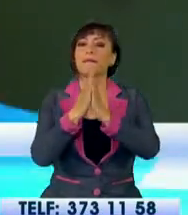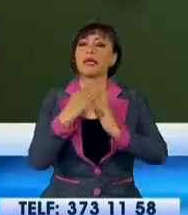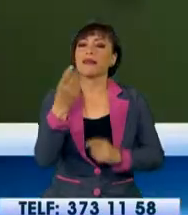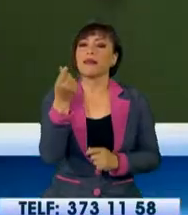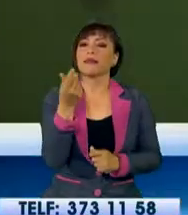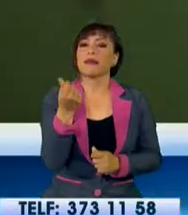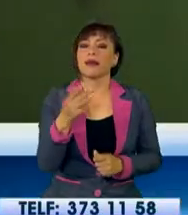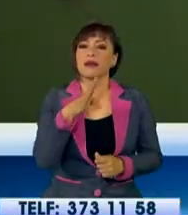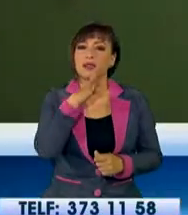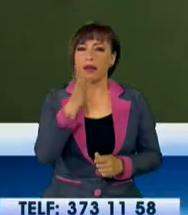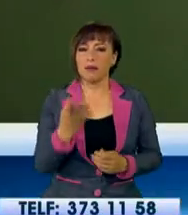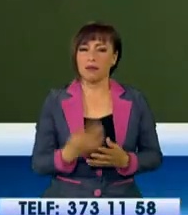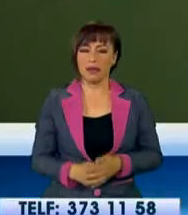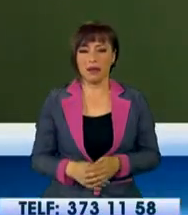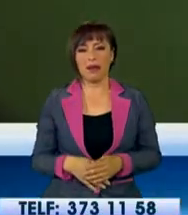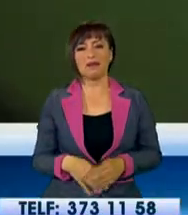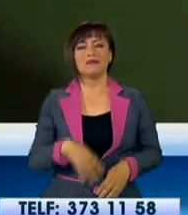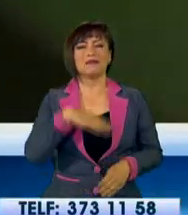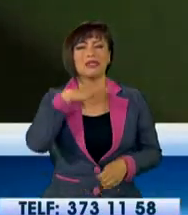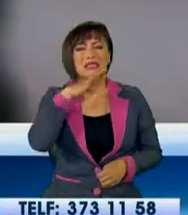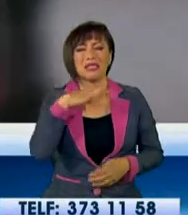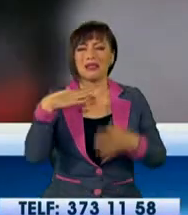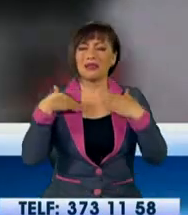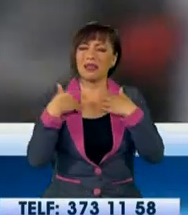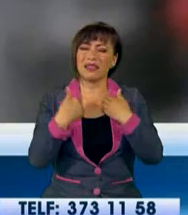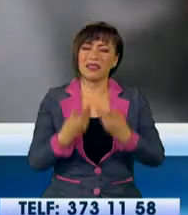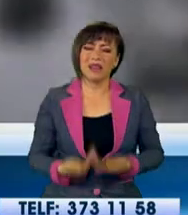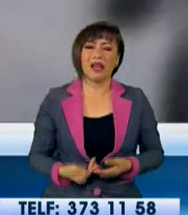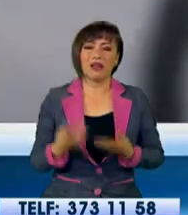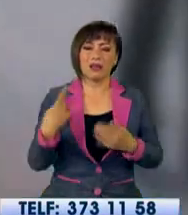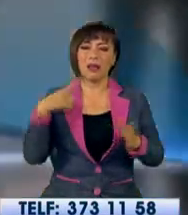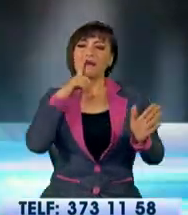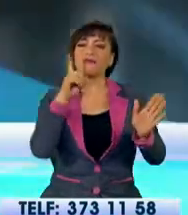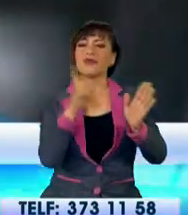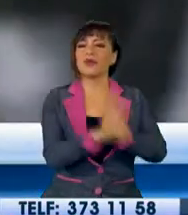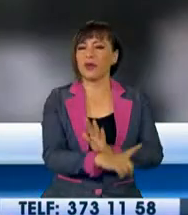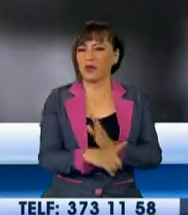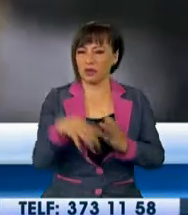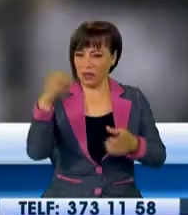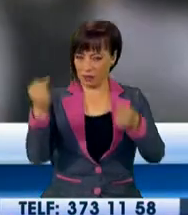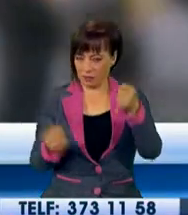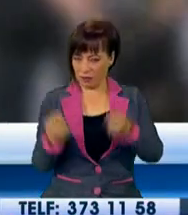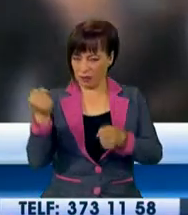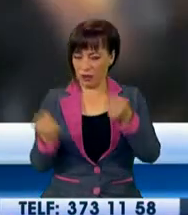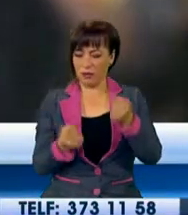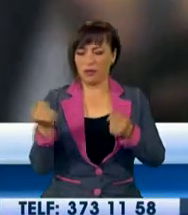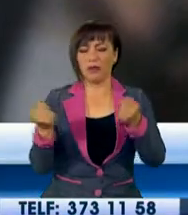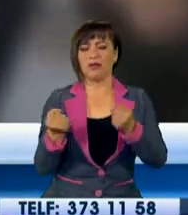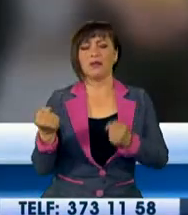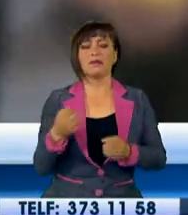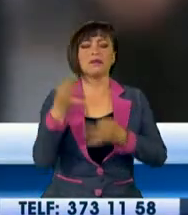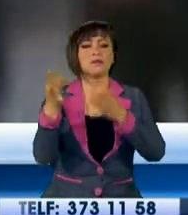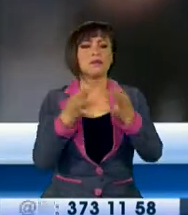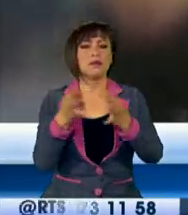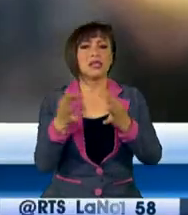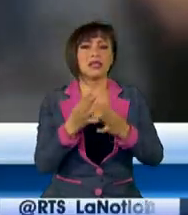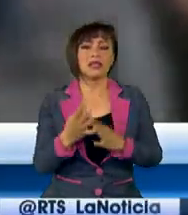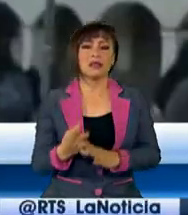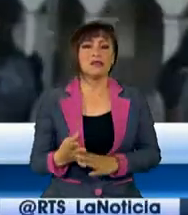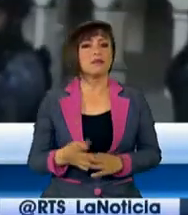abusos, denunciaron el hecho a las autoridades. Denuncia de algunos transportistas que